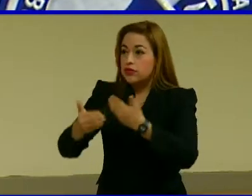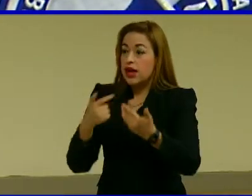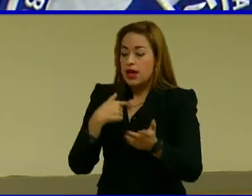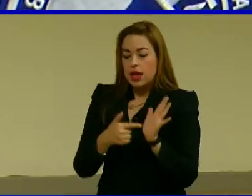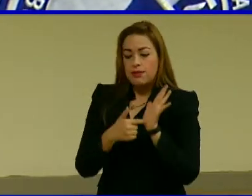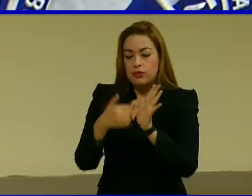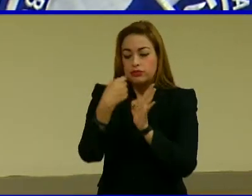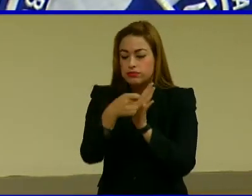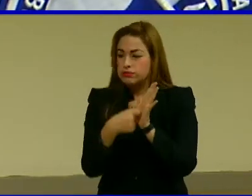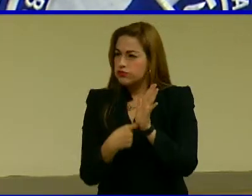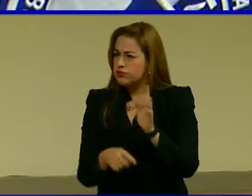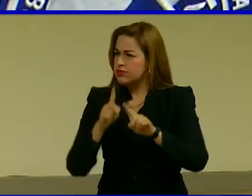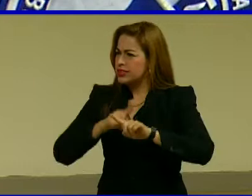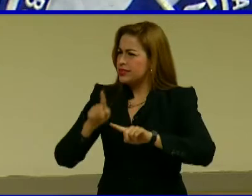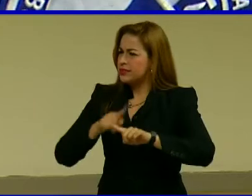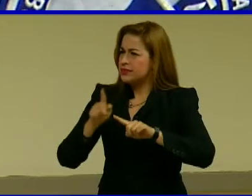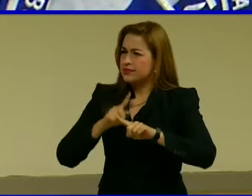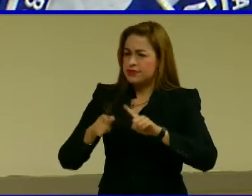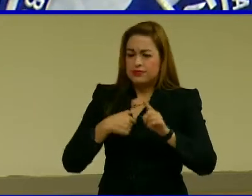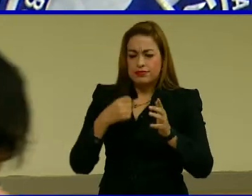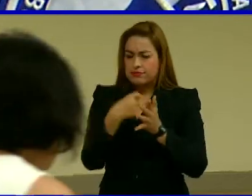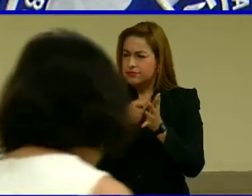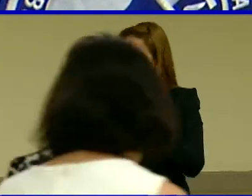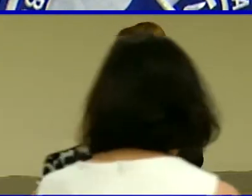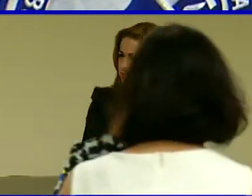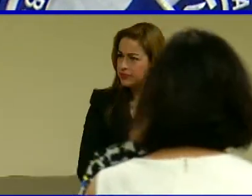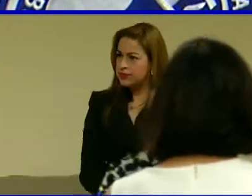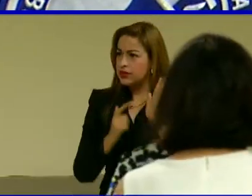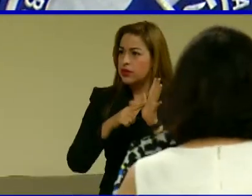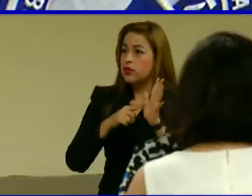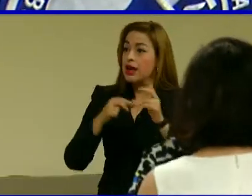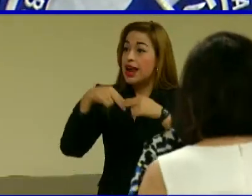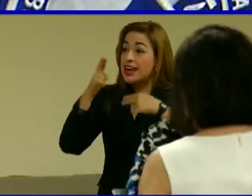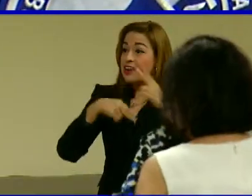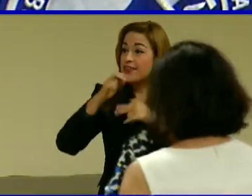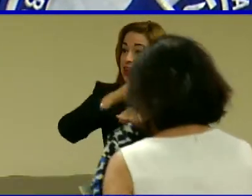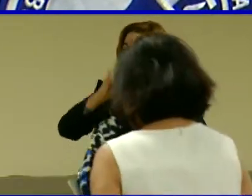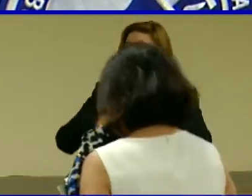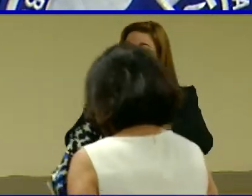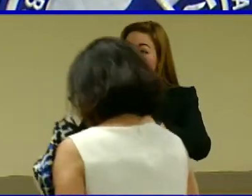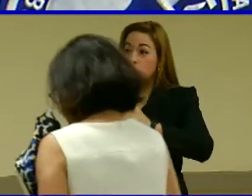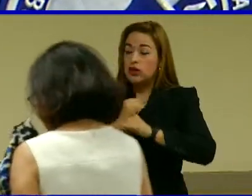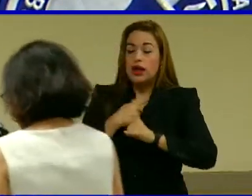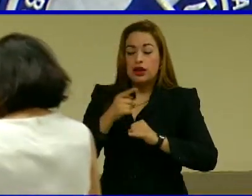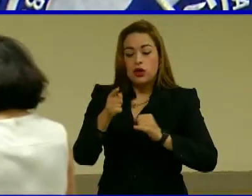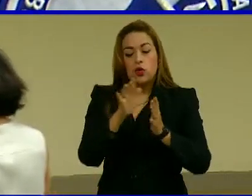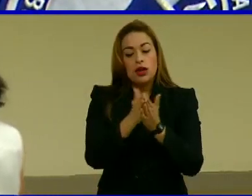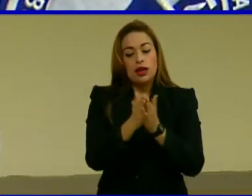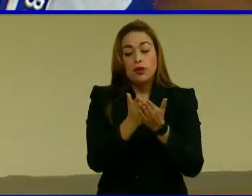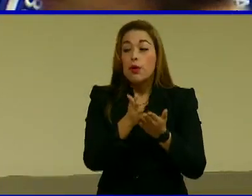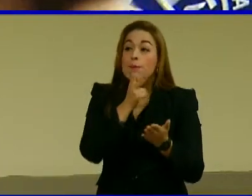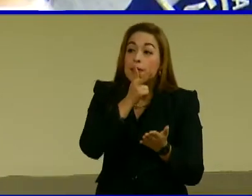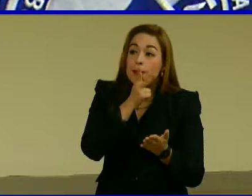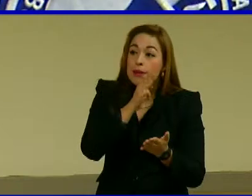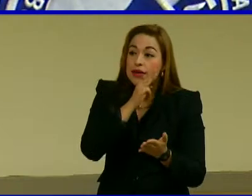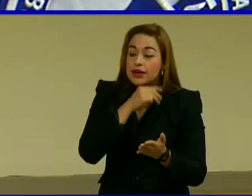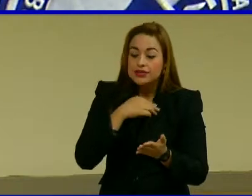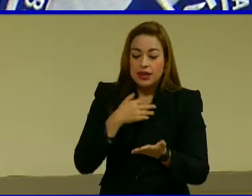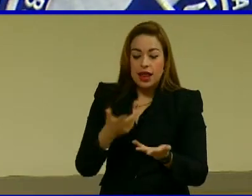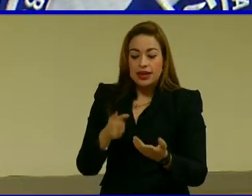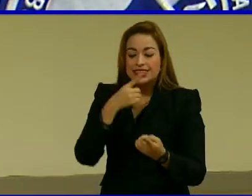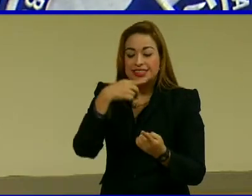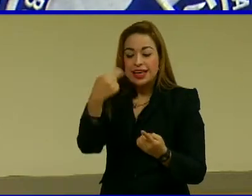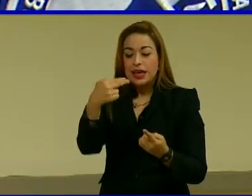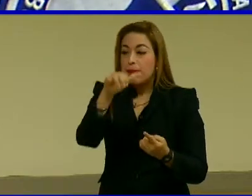publicado diversos artículos a nivel internacional y un libro para padres titulado Del ABC al TDAH, lo